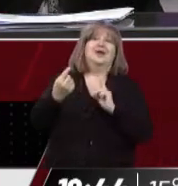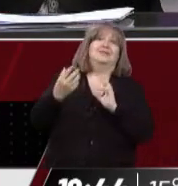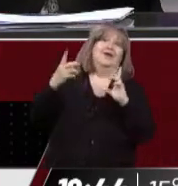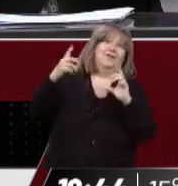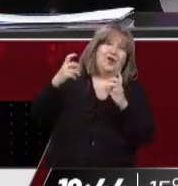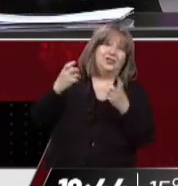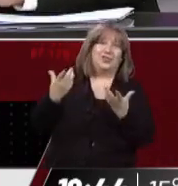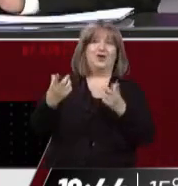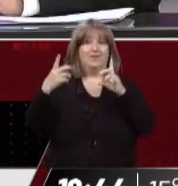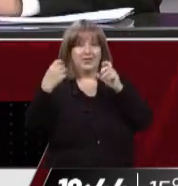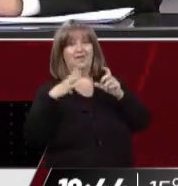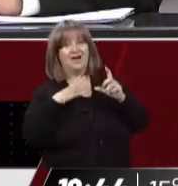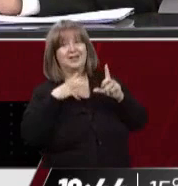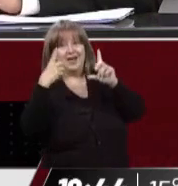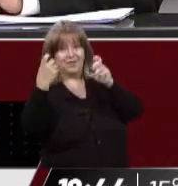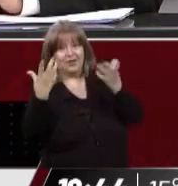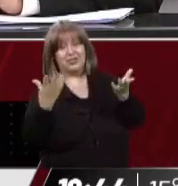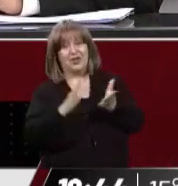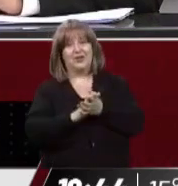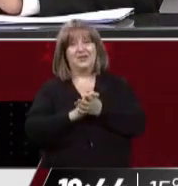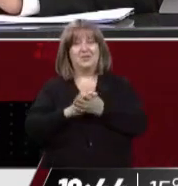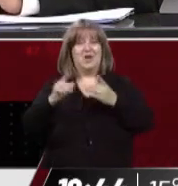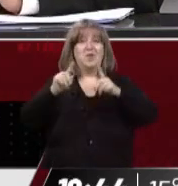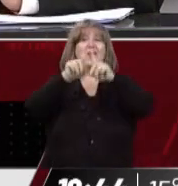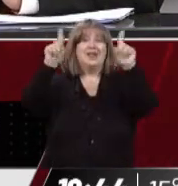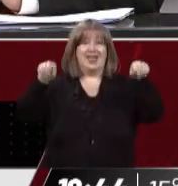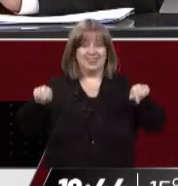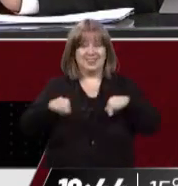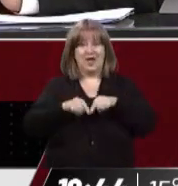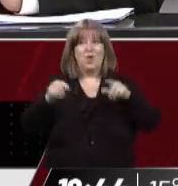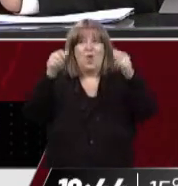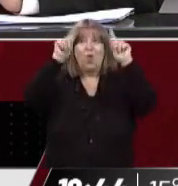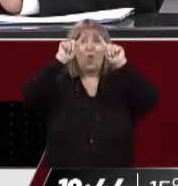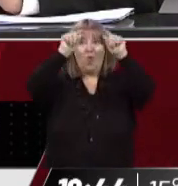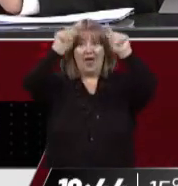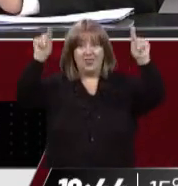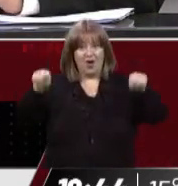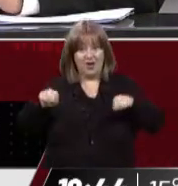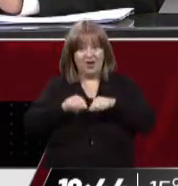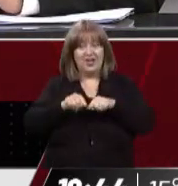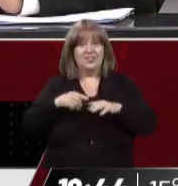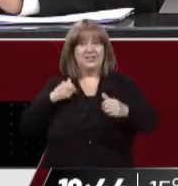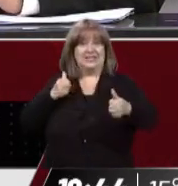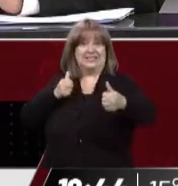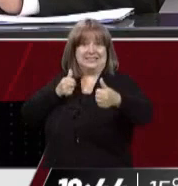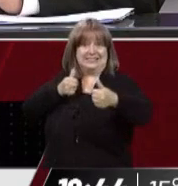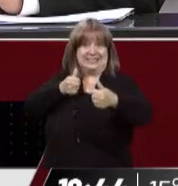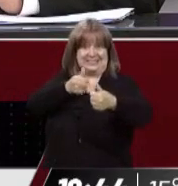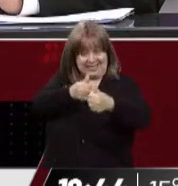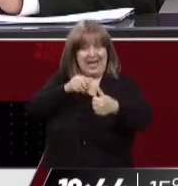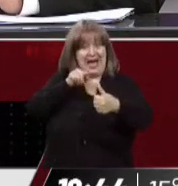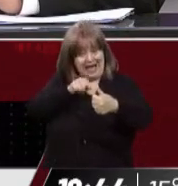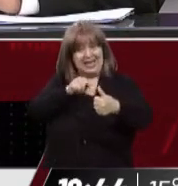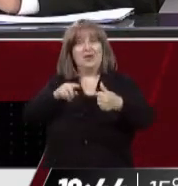copa y se saca la foto. Hacer así en grande, vas a tener, para hacerlo en cuadro, le dejas esa foto que tenés donde vas llegando a Lionel, tenés que hacer